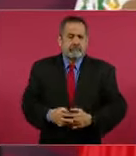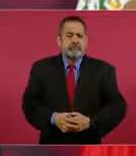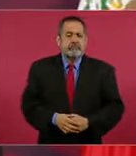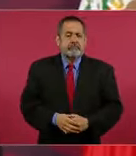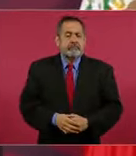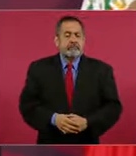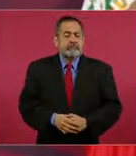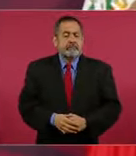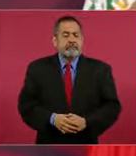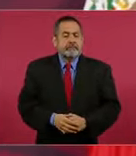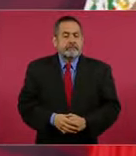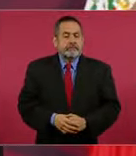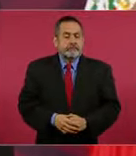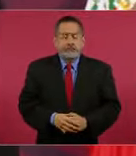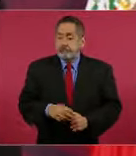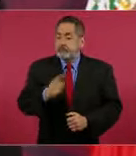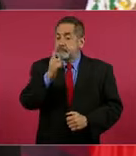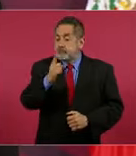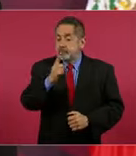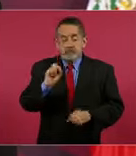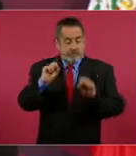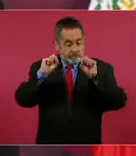Y desde luego sin corrupción,